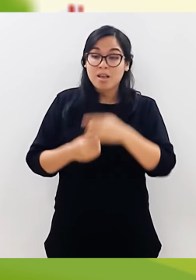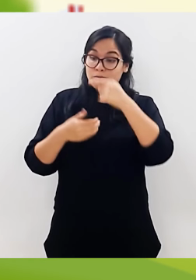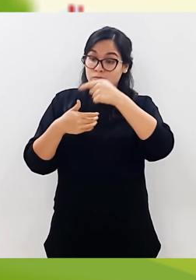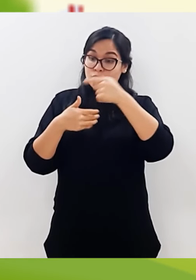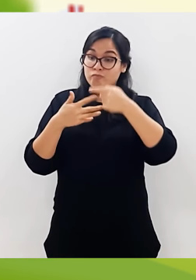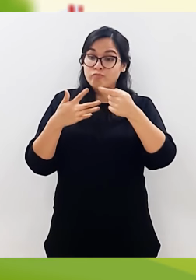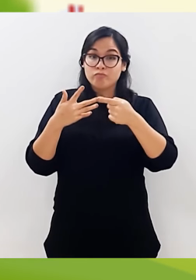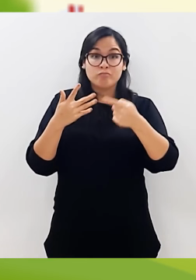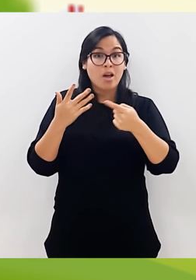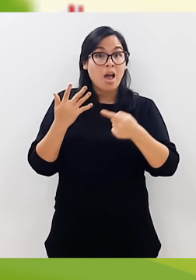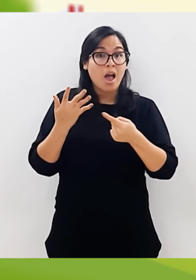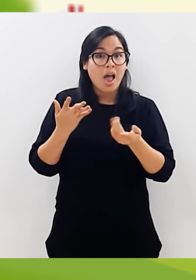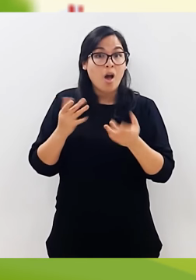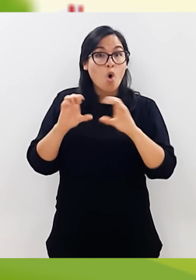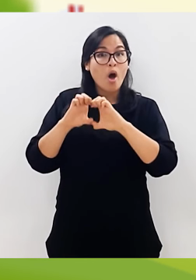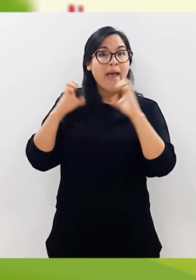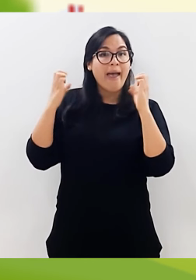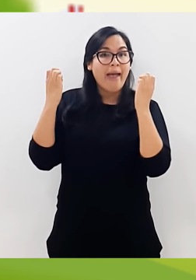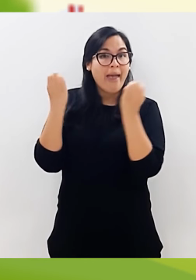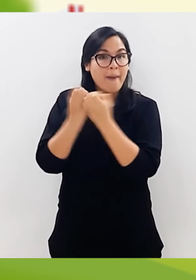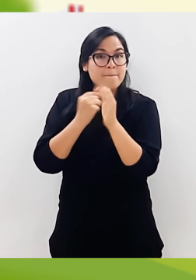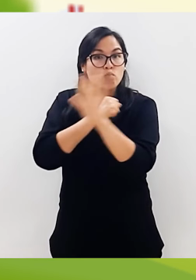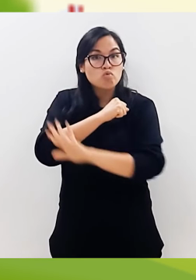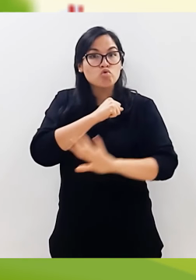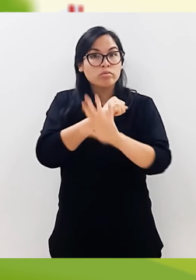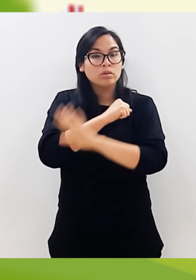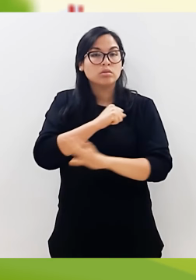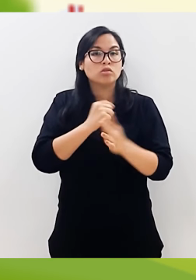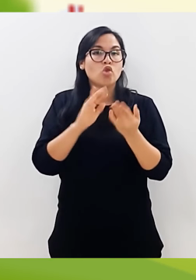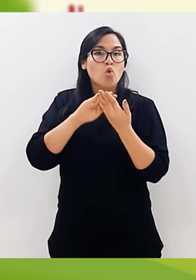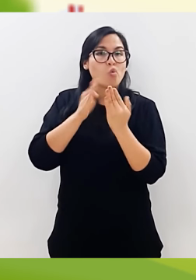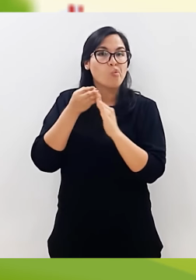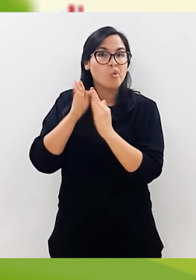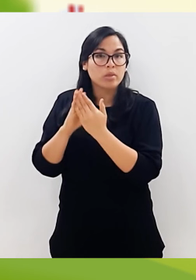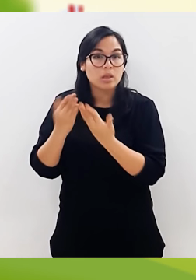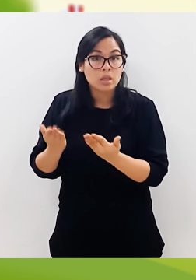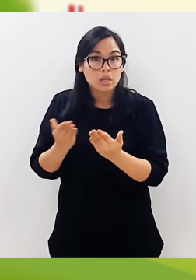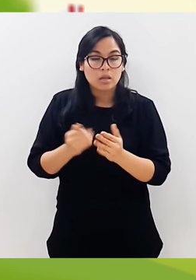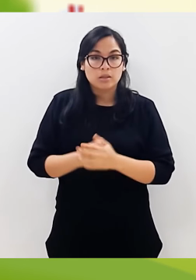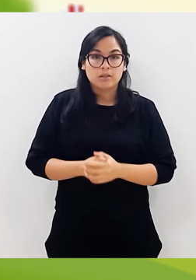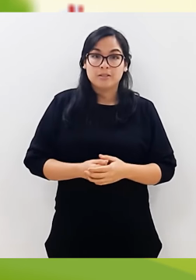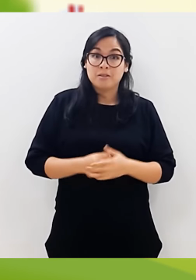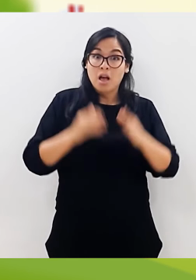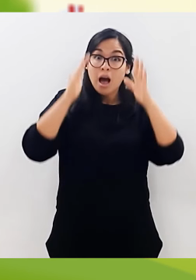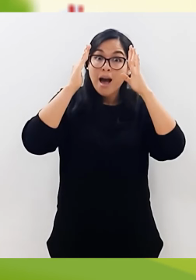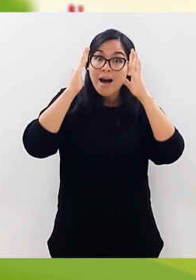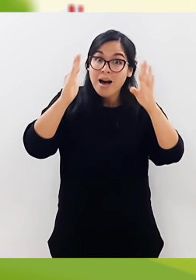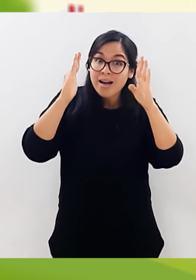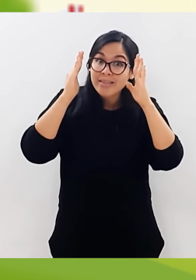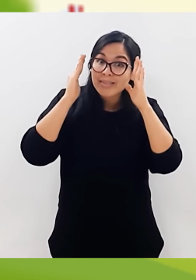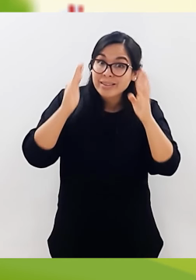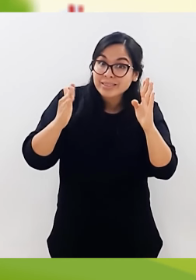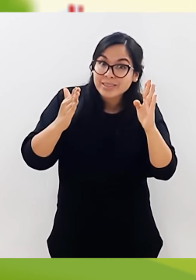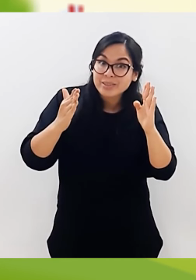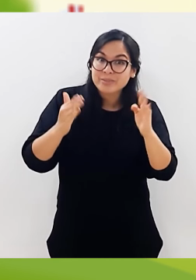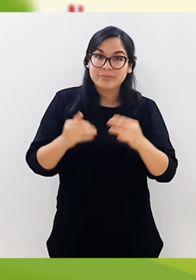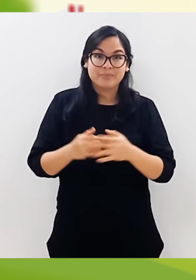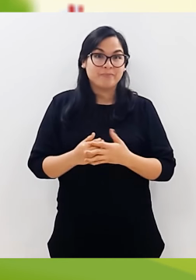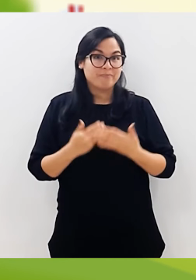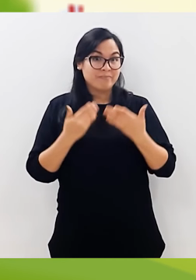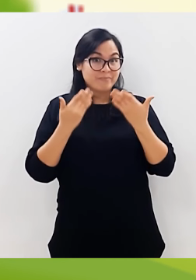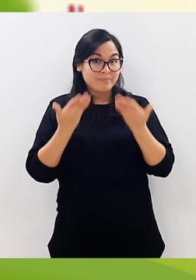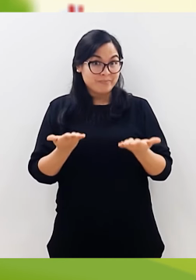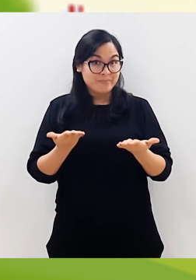los pasos para conformar un equipo de protección comunitario. Así que presten